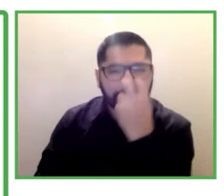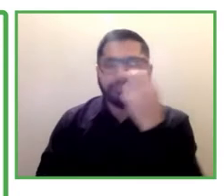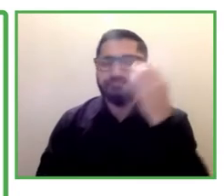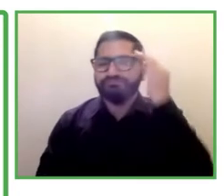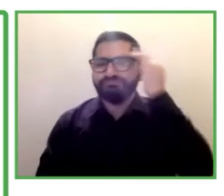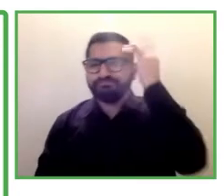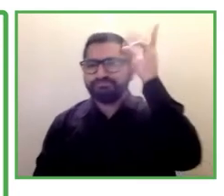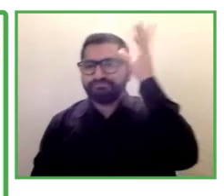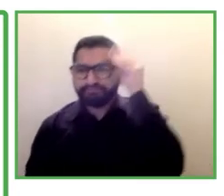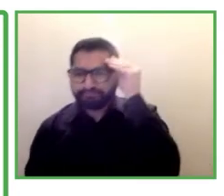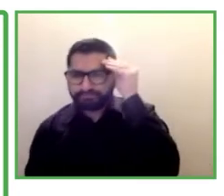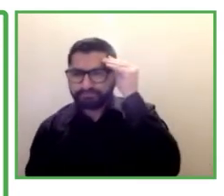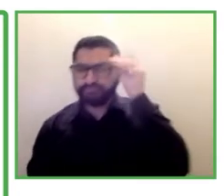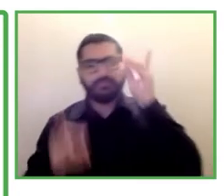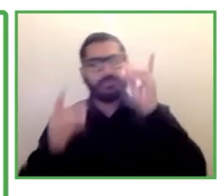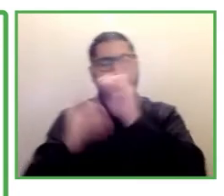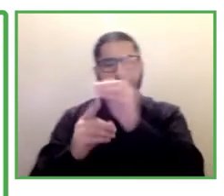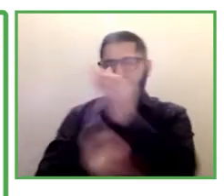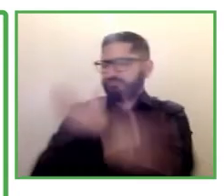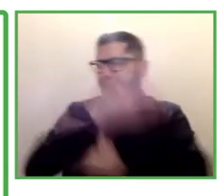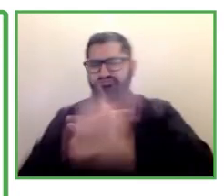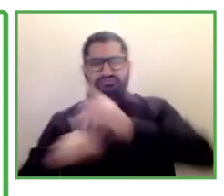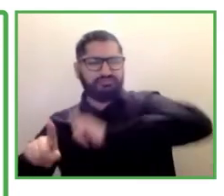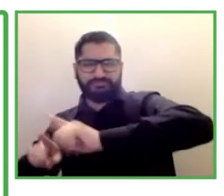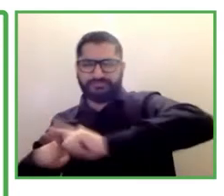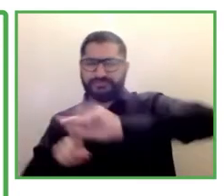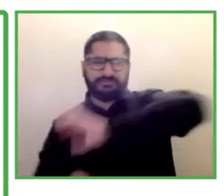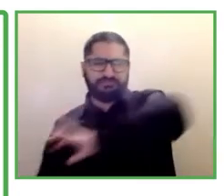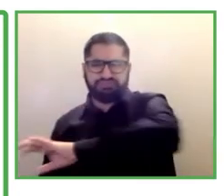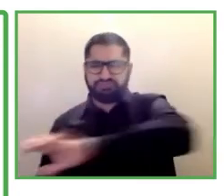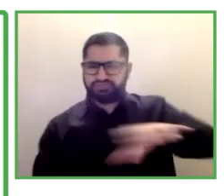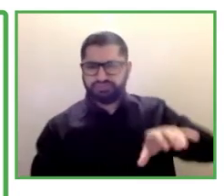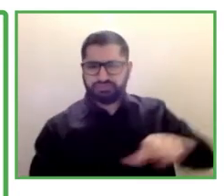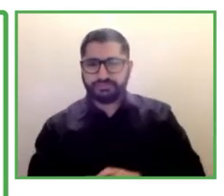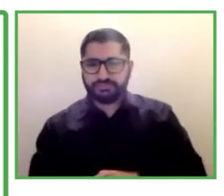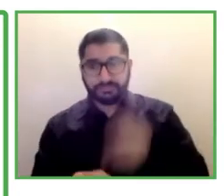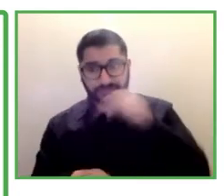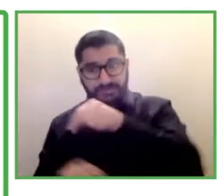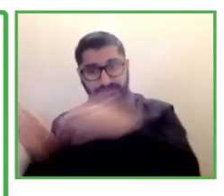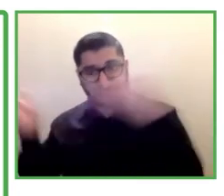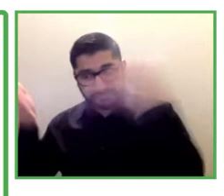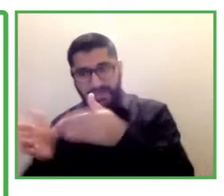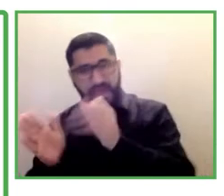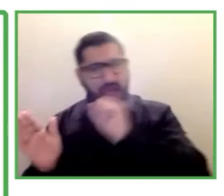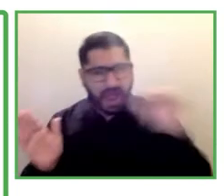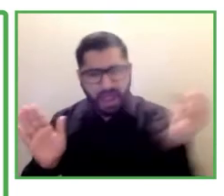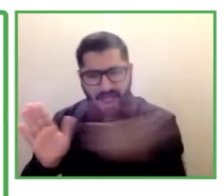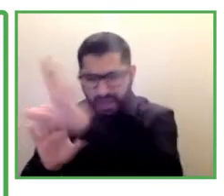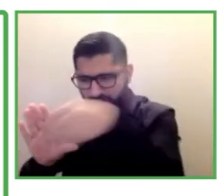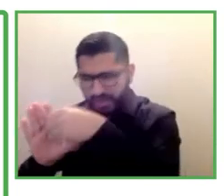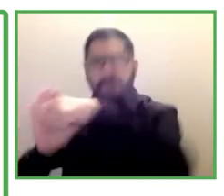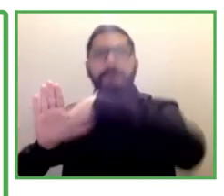Y muchos de nuestros proyectos se basan en inclusión. Entonces, más allá de los empleos,